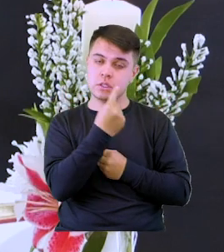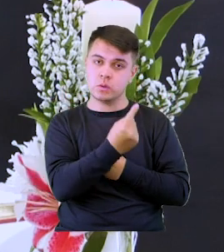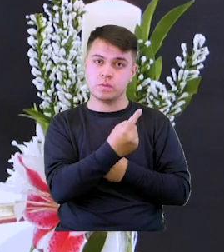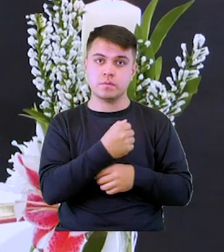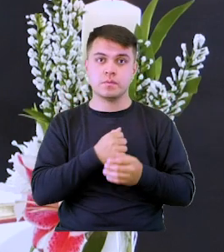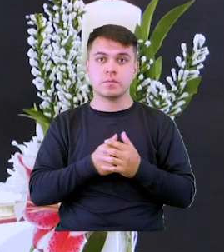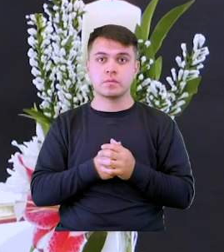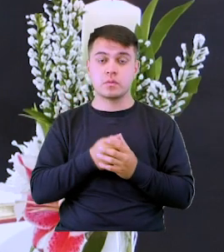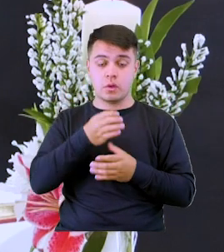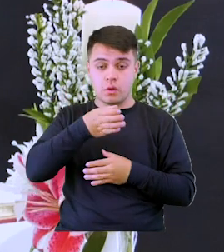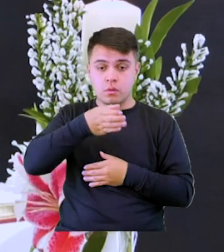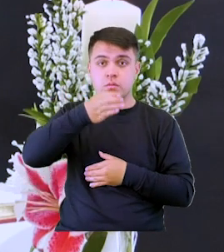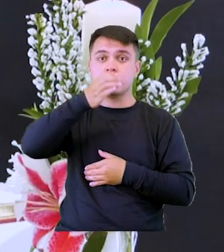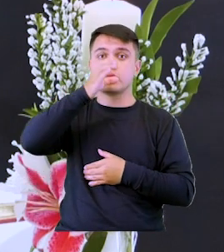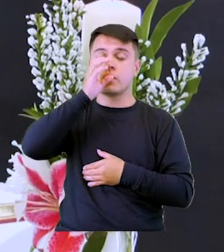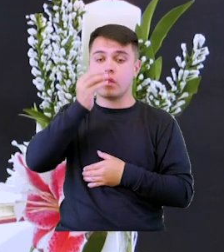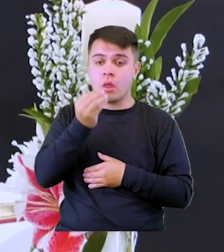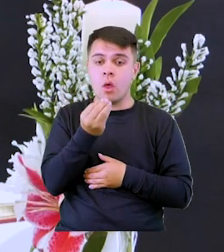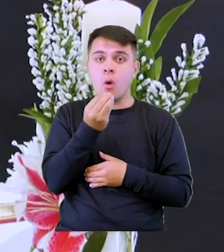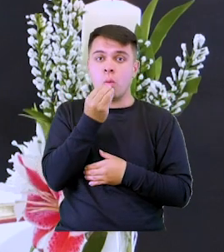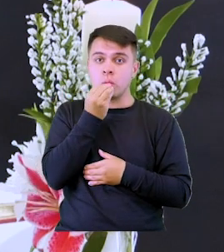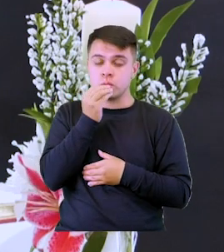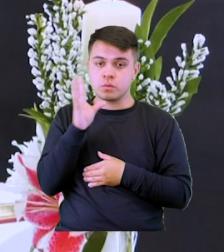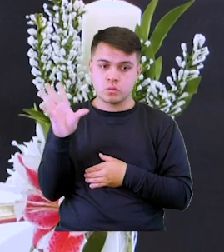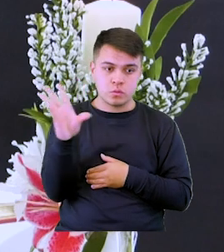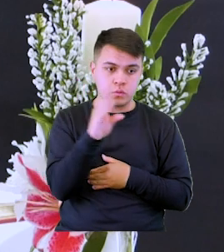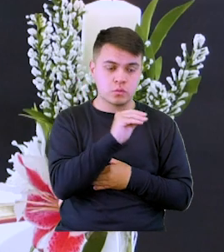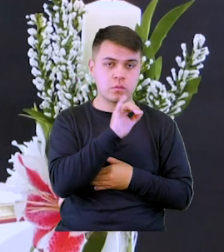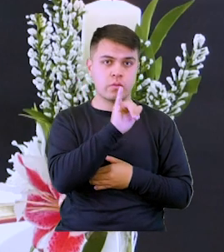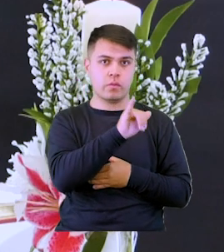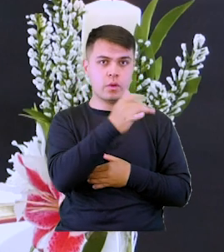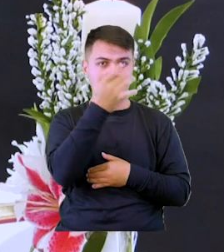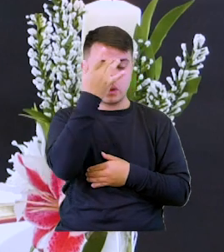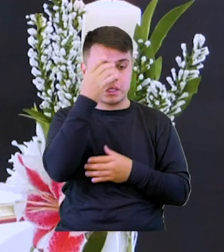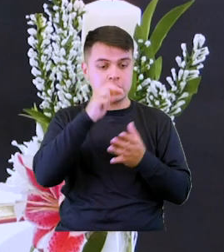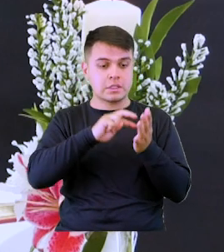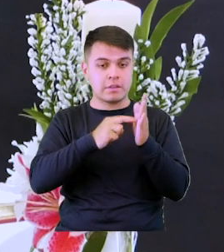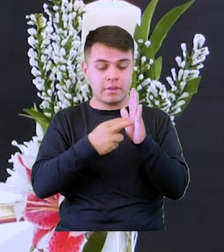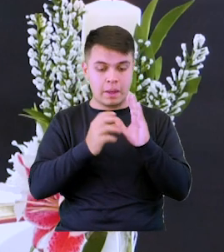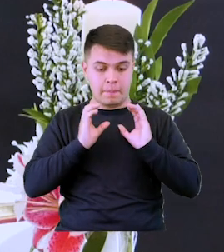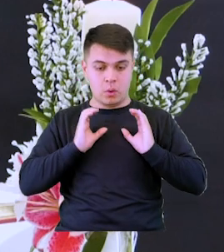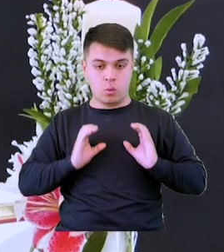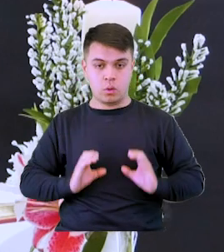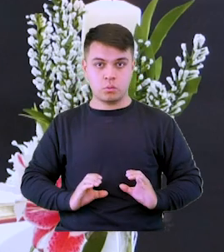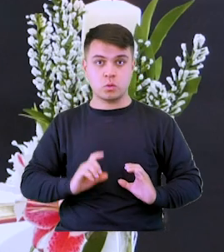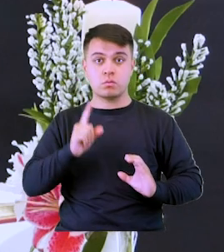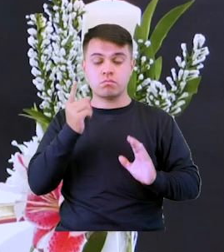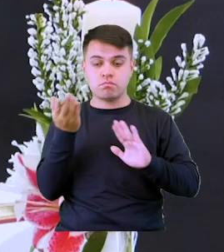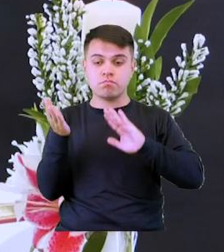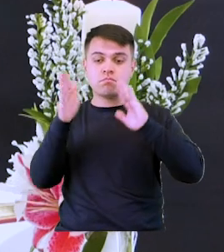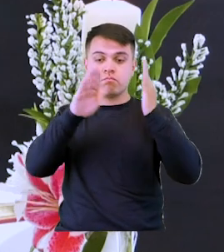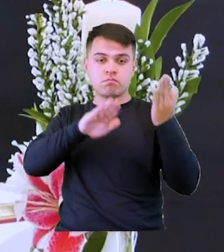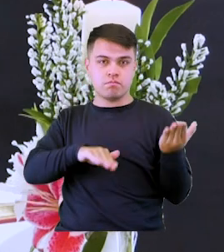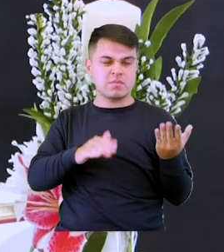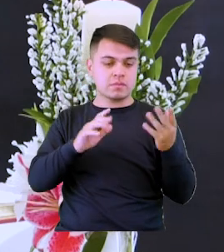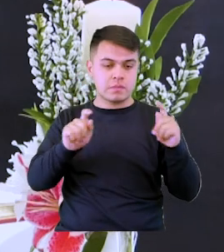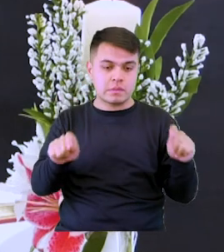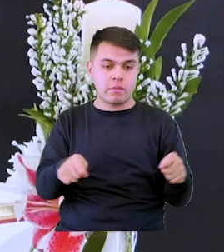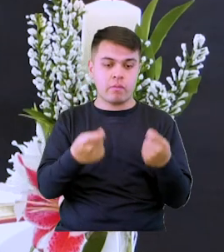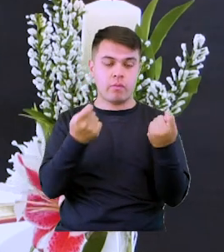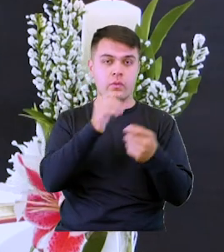diciendo, tomad y comed todos de él, porque esto es mi cuerpo que será entregado por